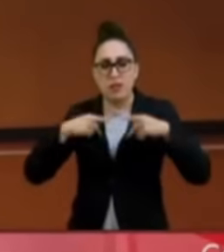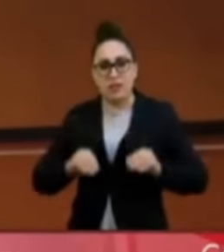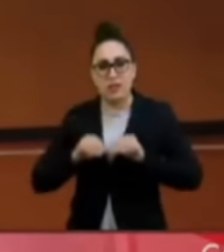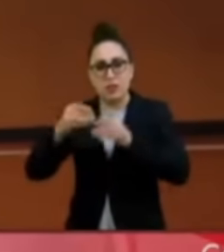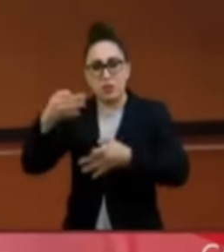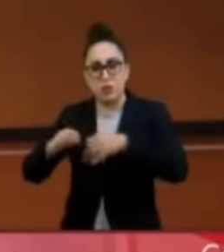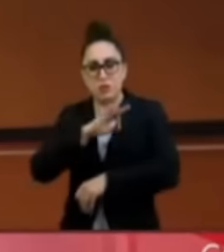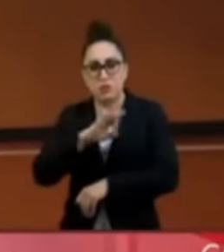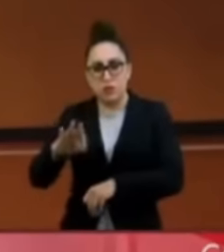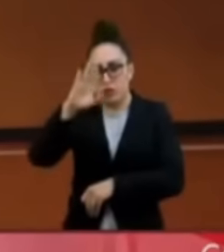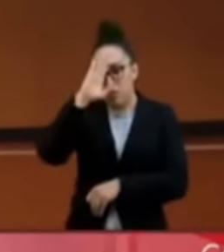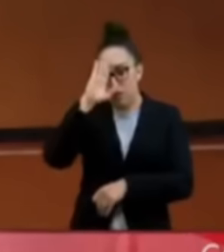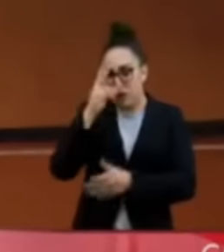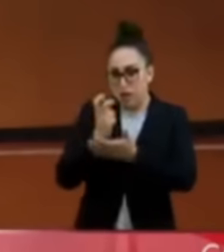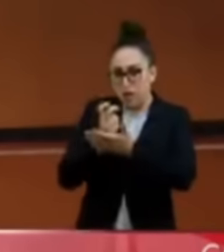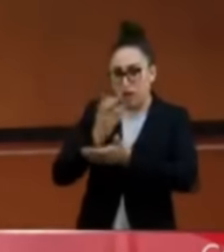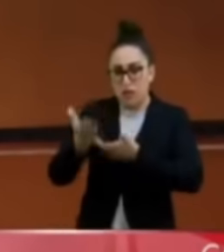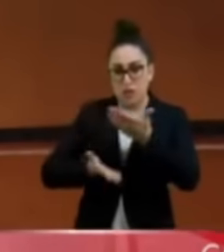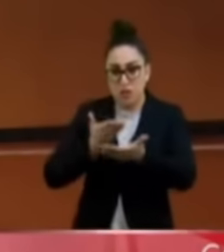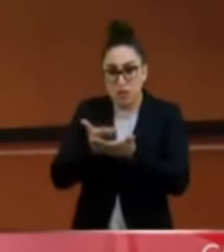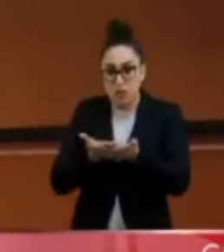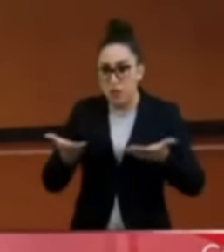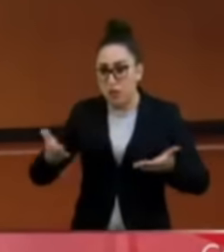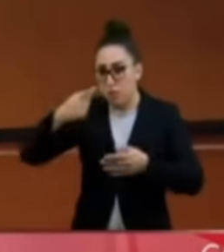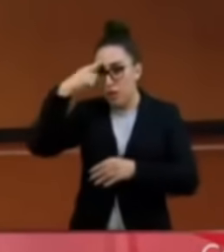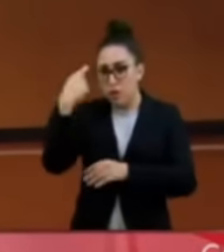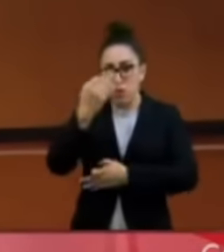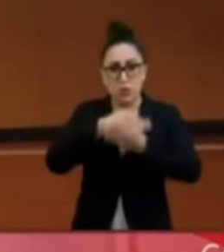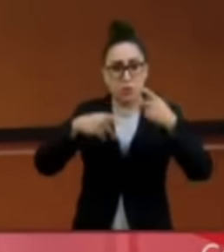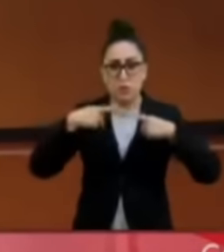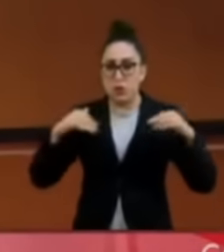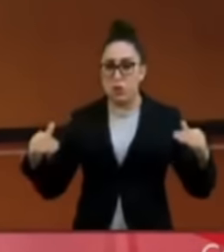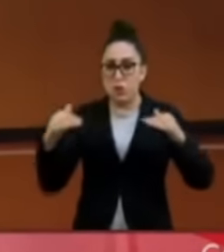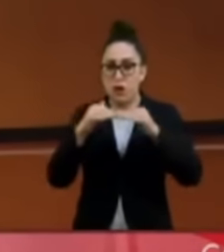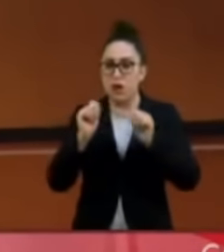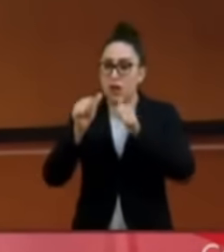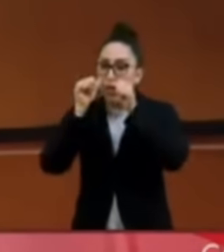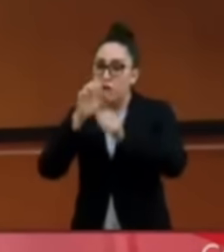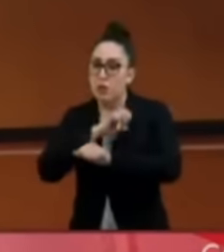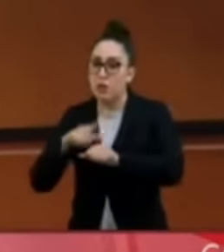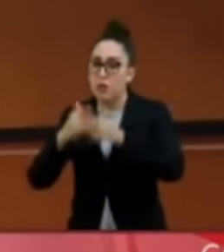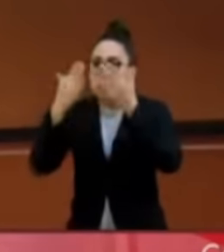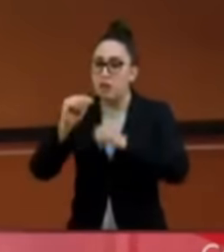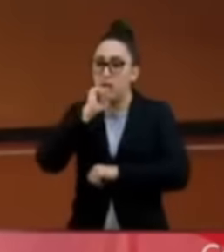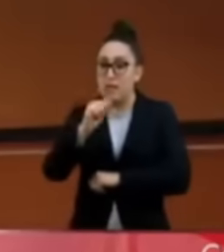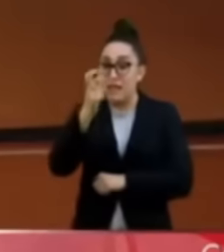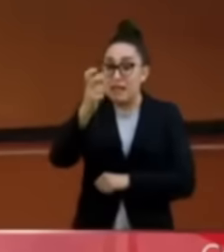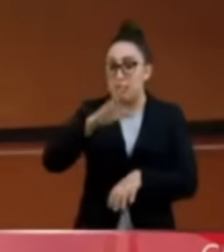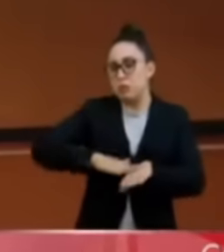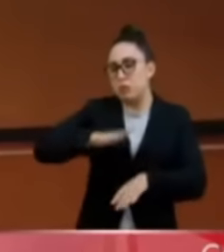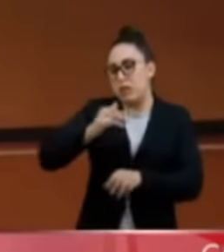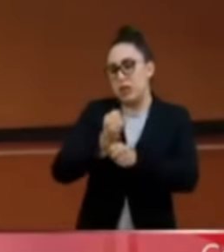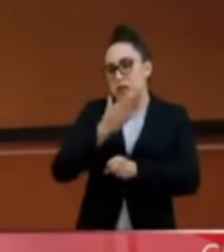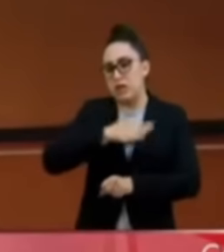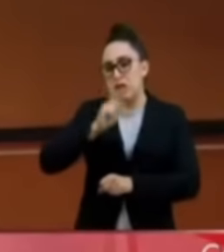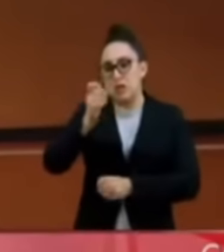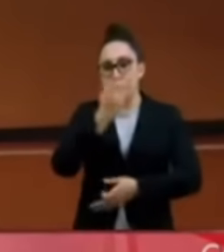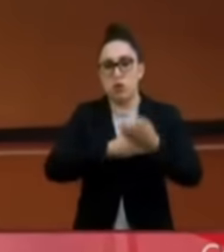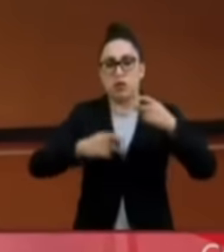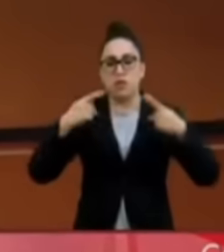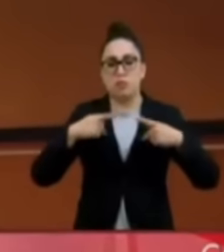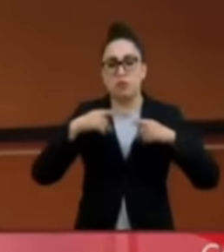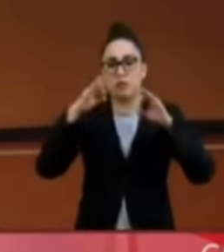trató prácticamente a todas y a todos por igual. Y no hay nada más injusto que pensar que todas y todos